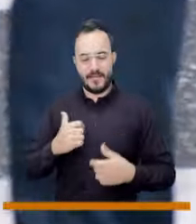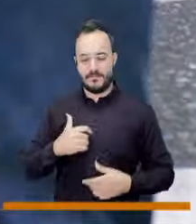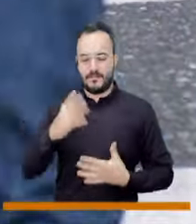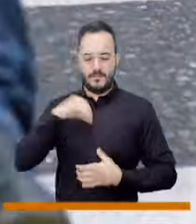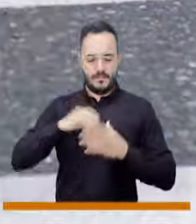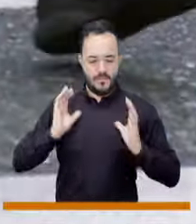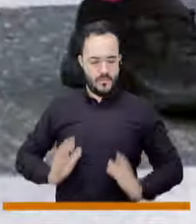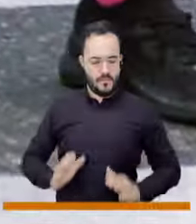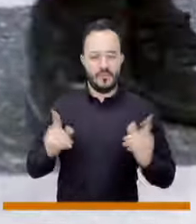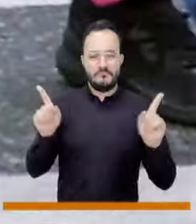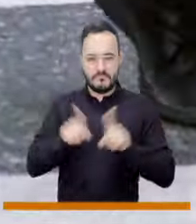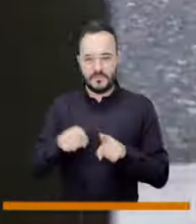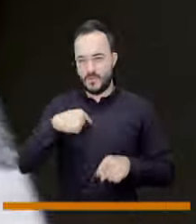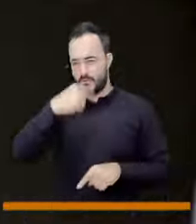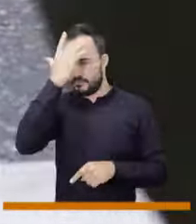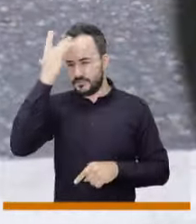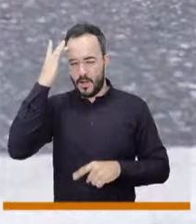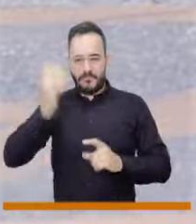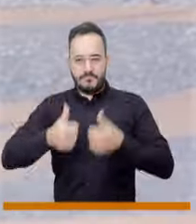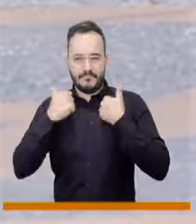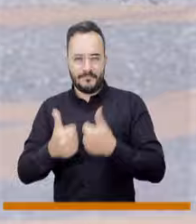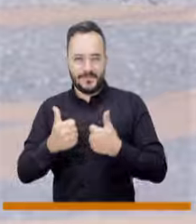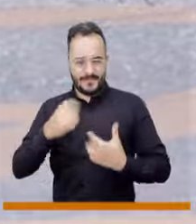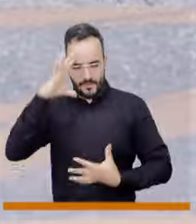física y una parte mental, por así decirlo,